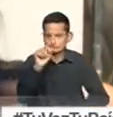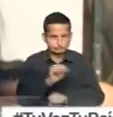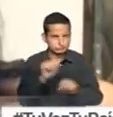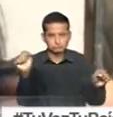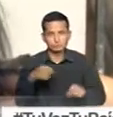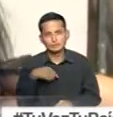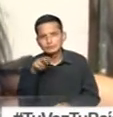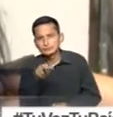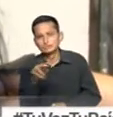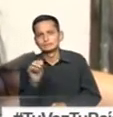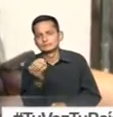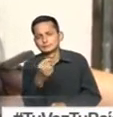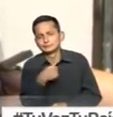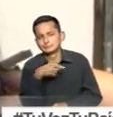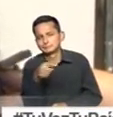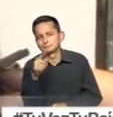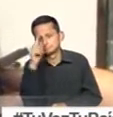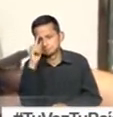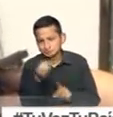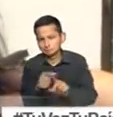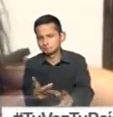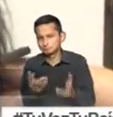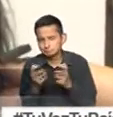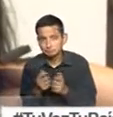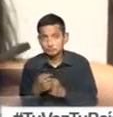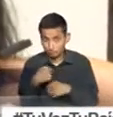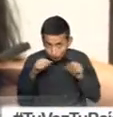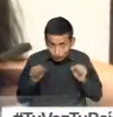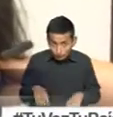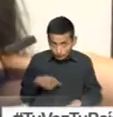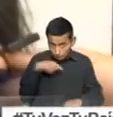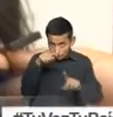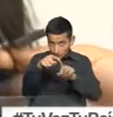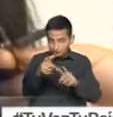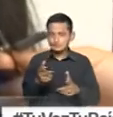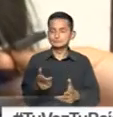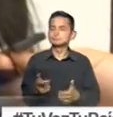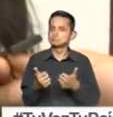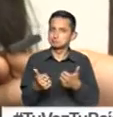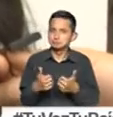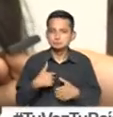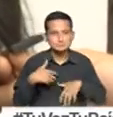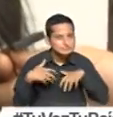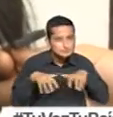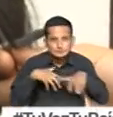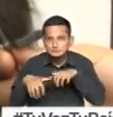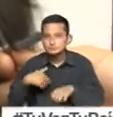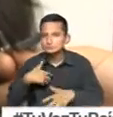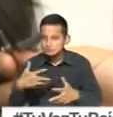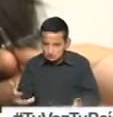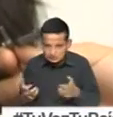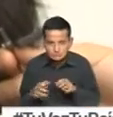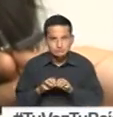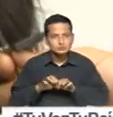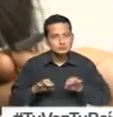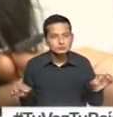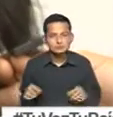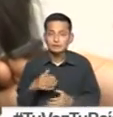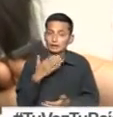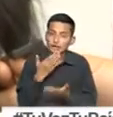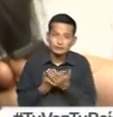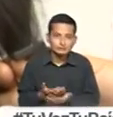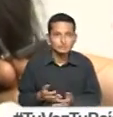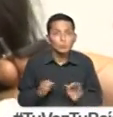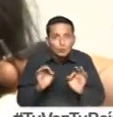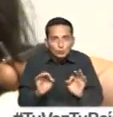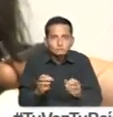me ilusionaba, y de ahí cuando me dijeron que sí podía ser capaz, entonces yo dije, bueno, mi prioridad es el cupo y si es que logro la beca, pues gracias. Y ahorita